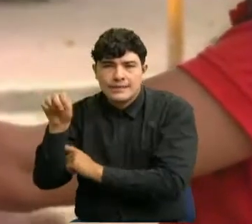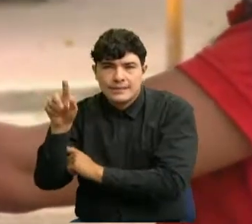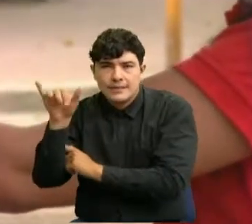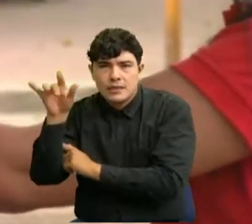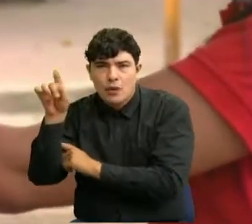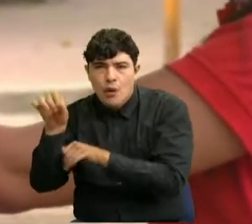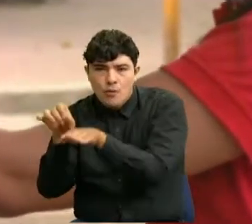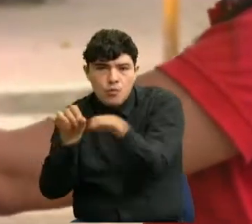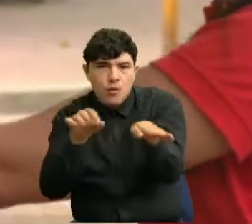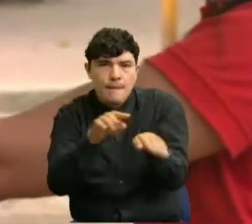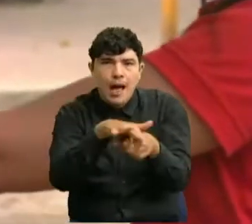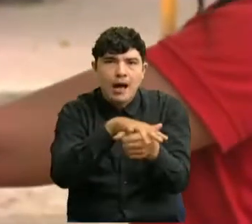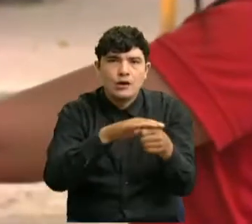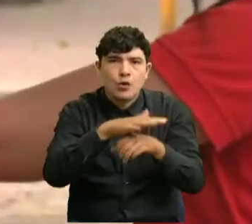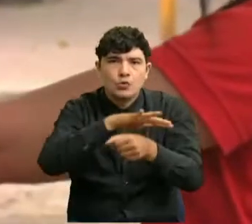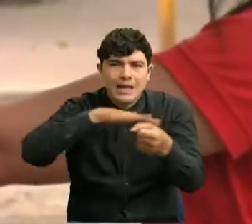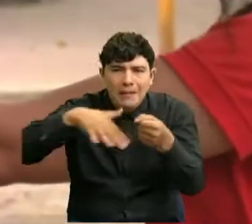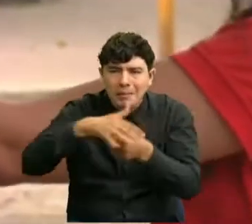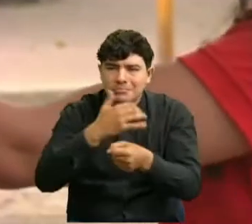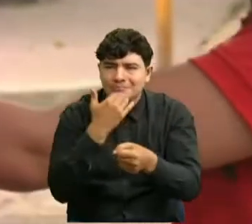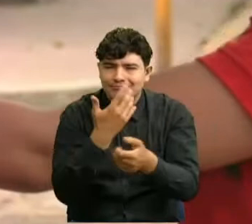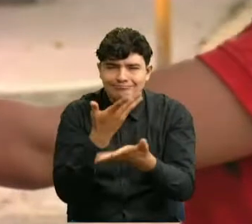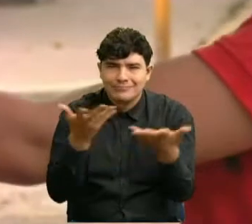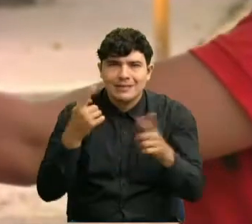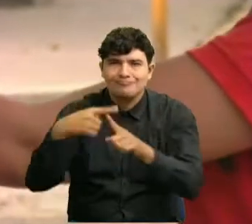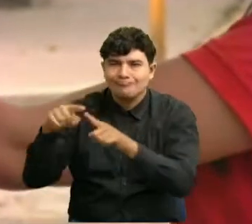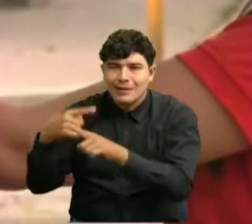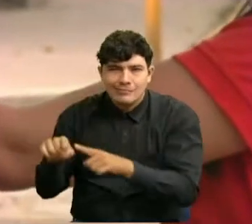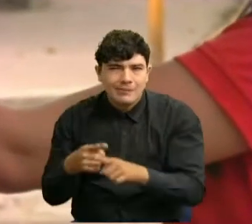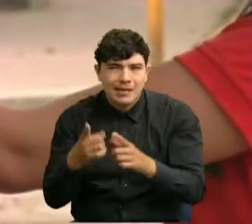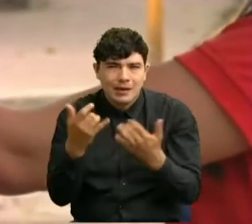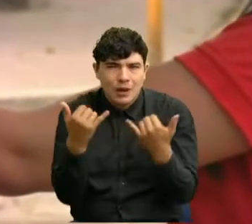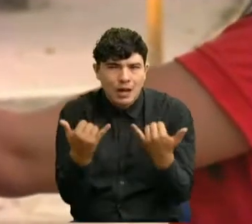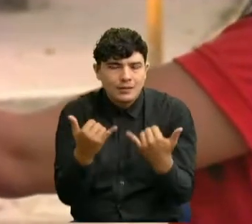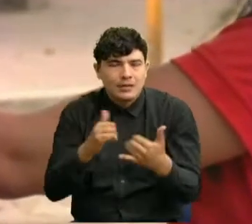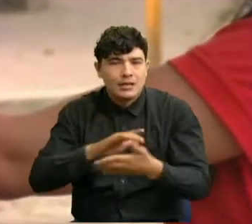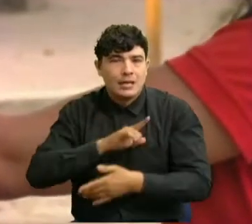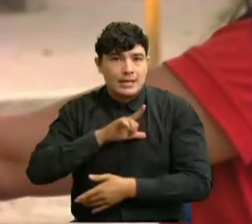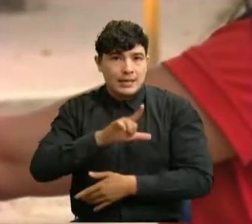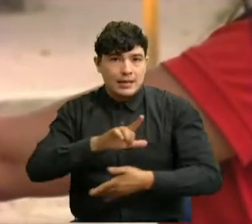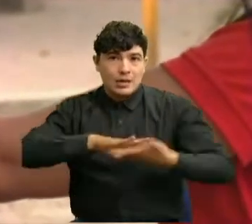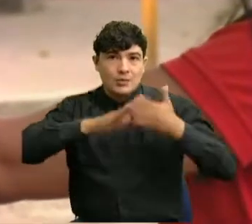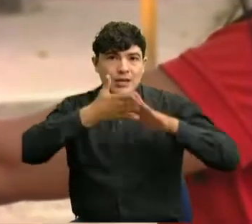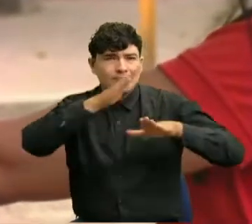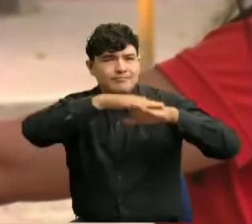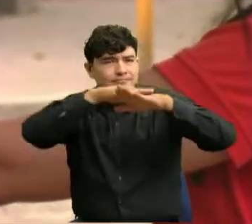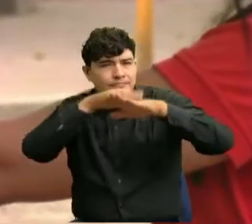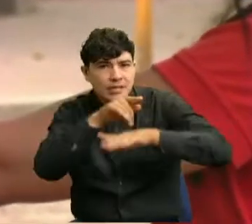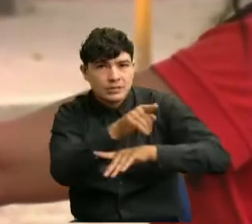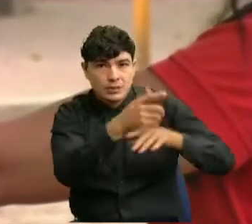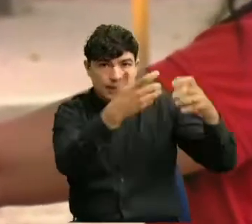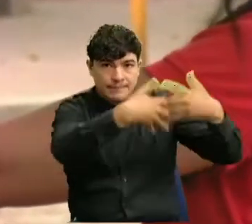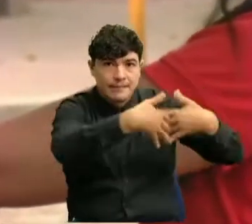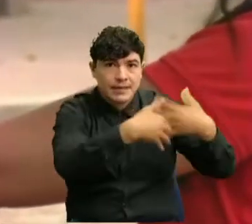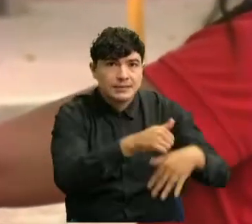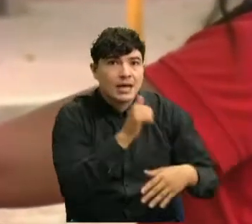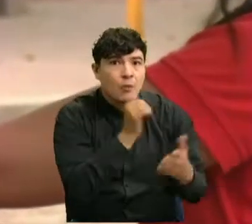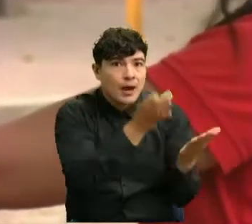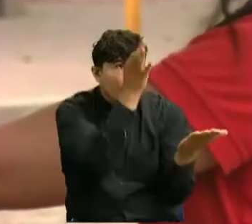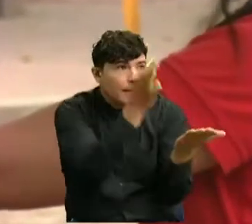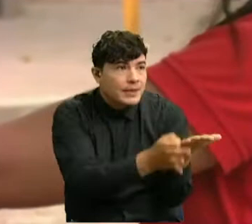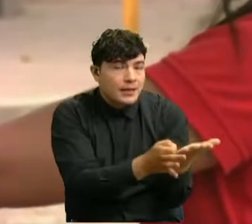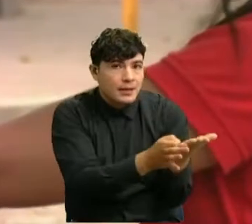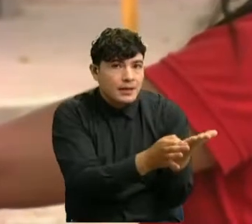barrio Cundinamarca. Entonces nuestro llamado es desde aquí como habitante y como líder comunal a que tanto la empresa de acueducto de Cúcuta como la